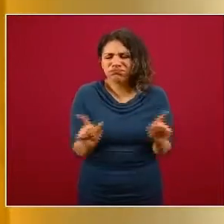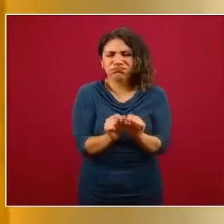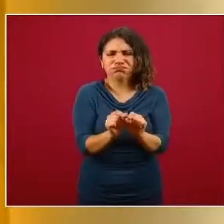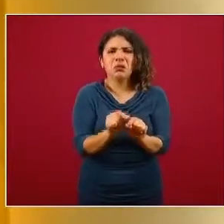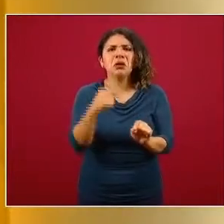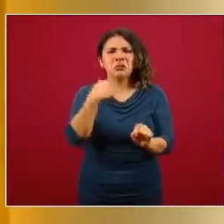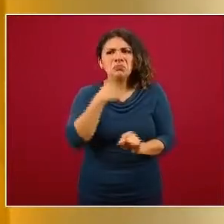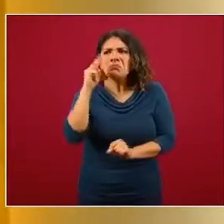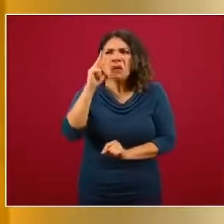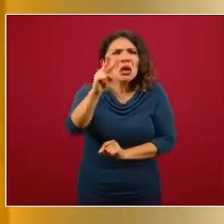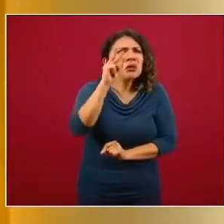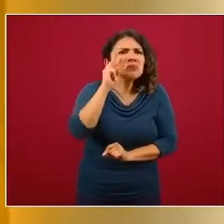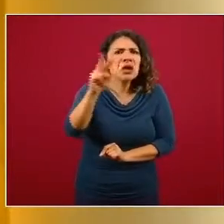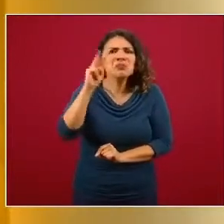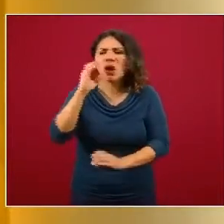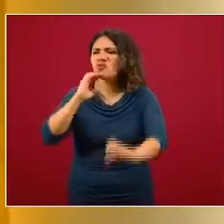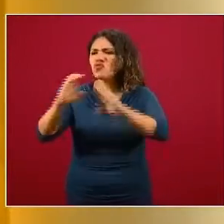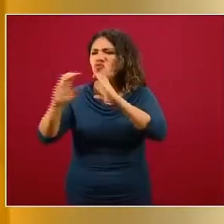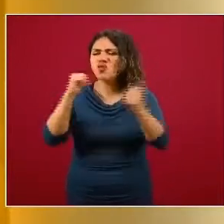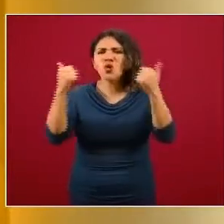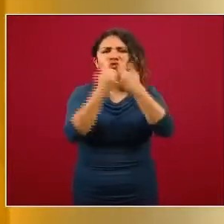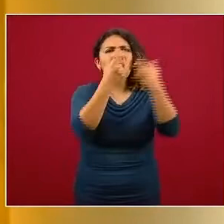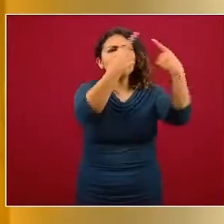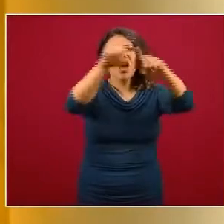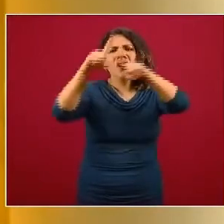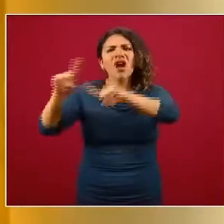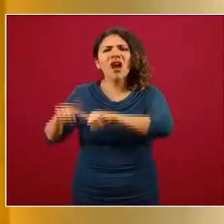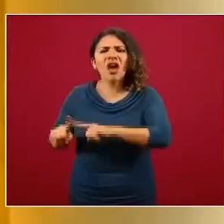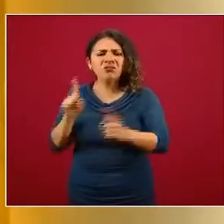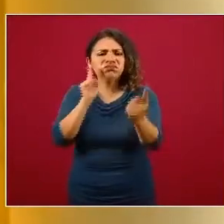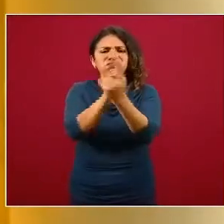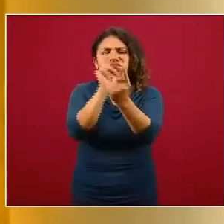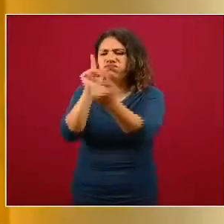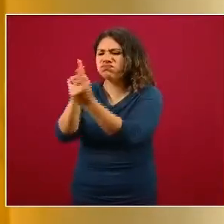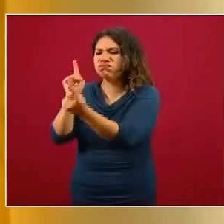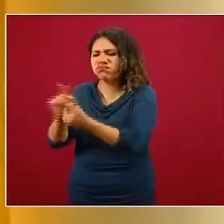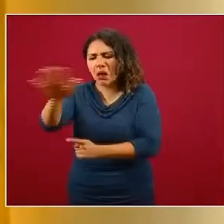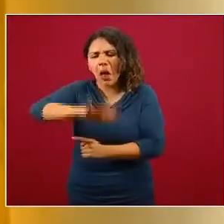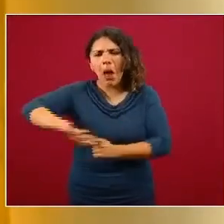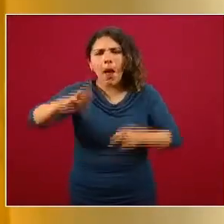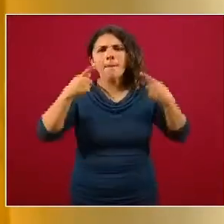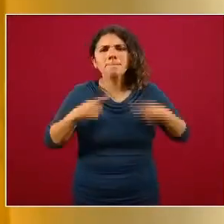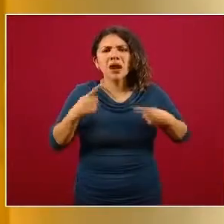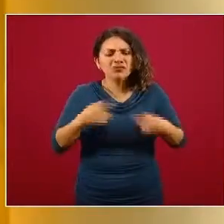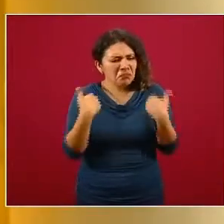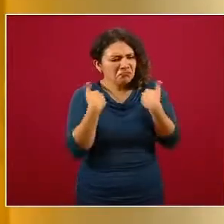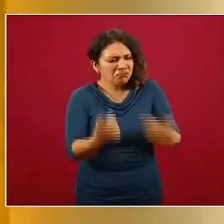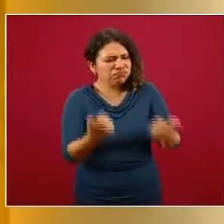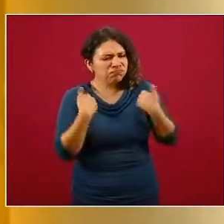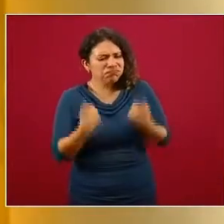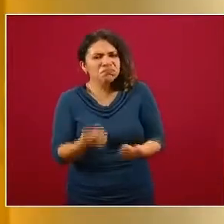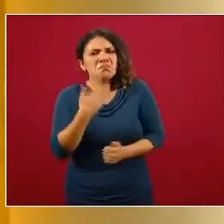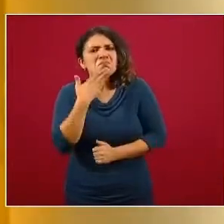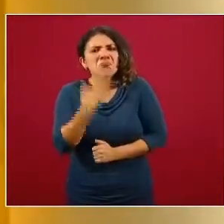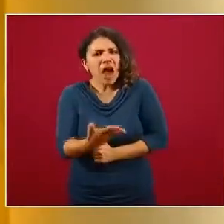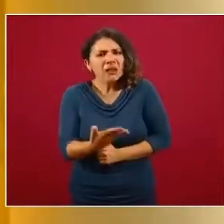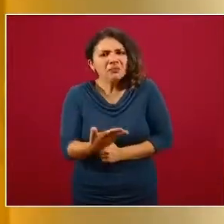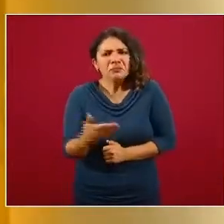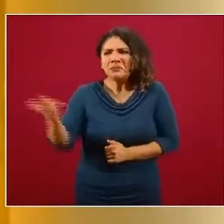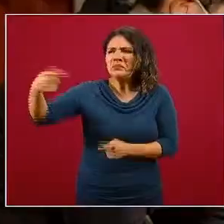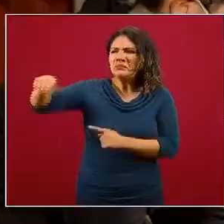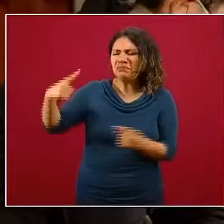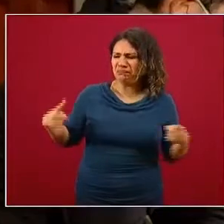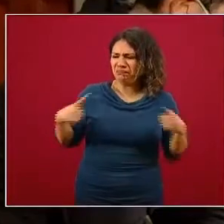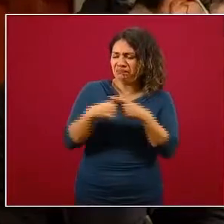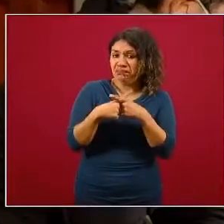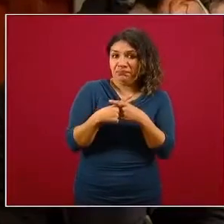que hemos constatado en comunicación directa con distintos miembros de la comunidad, de la sociedad mexicana,